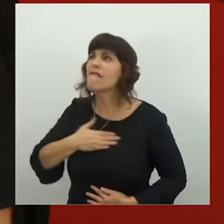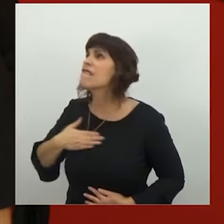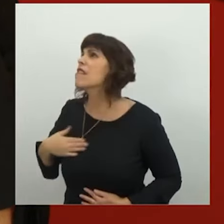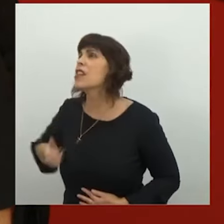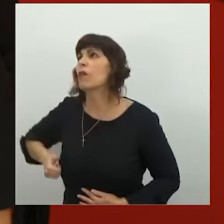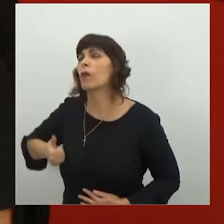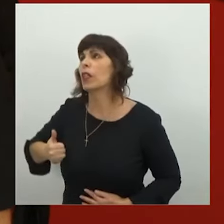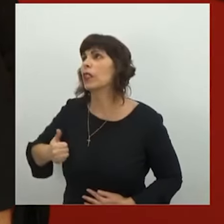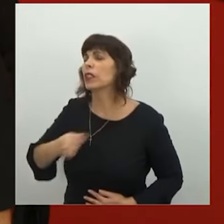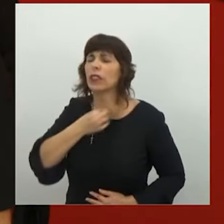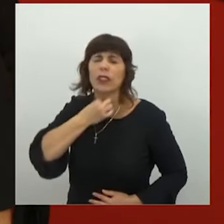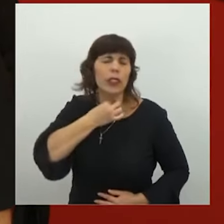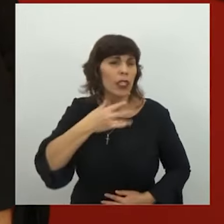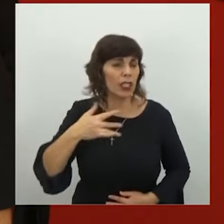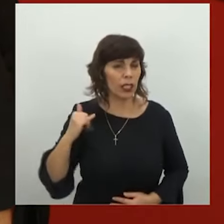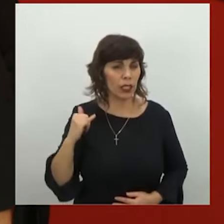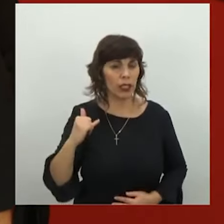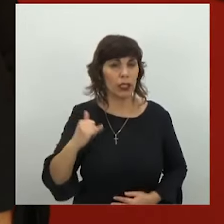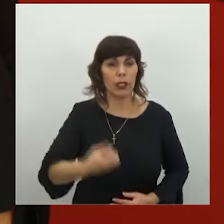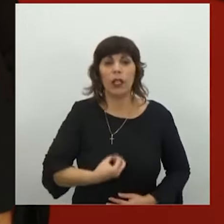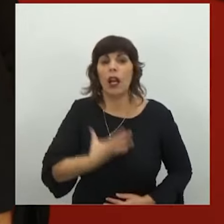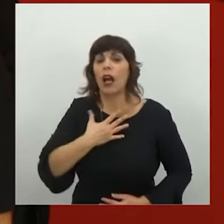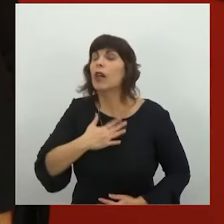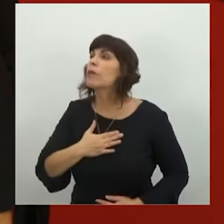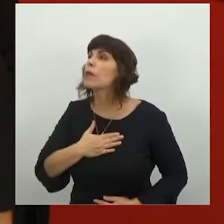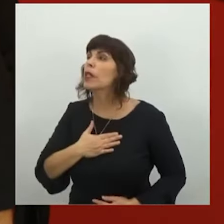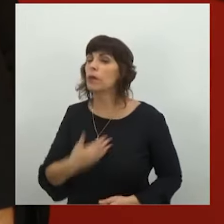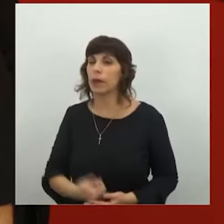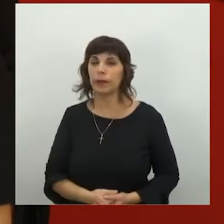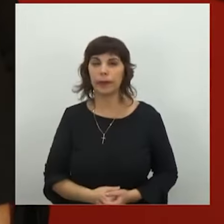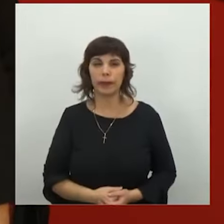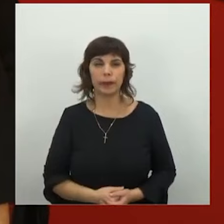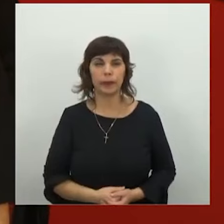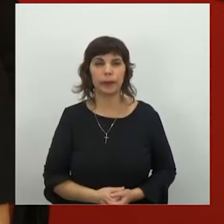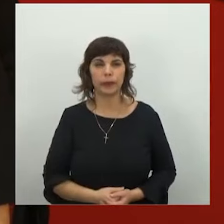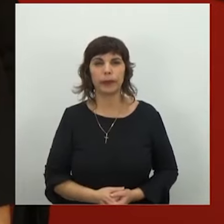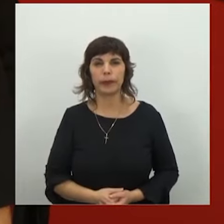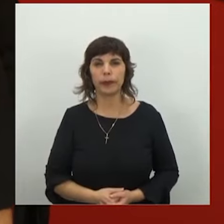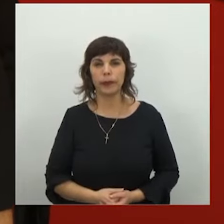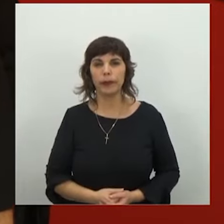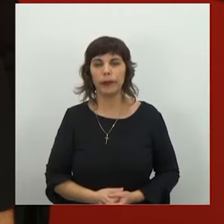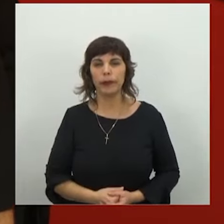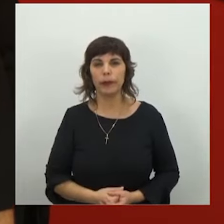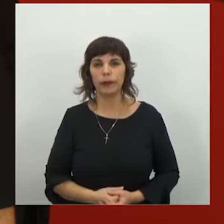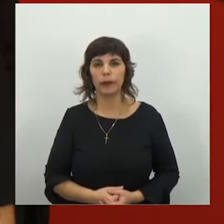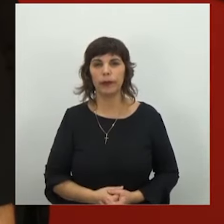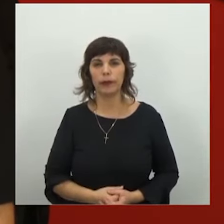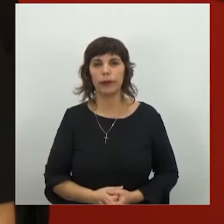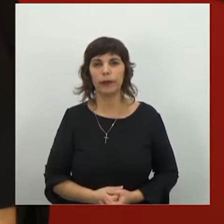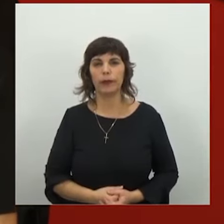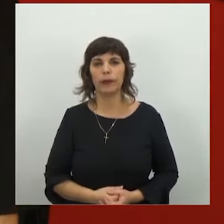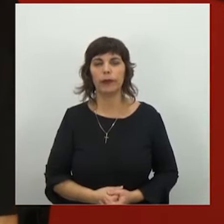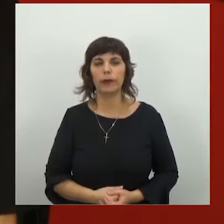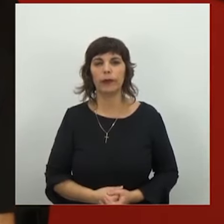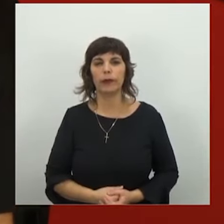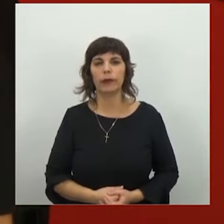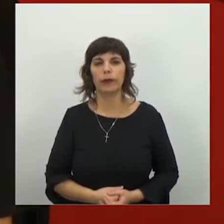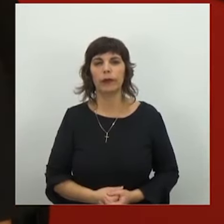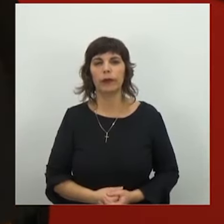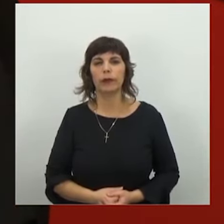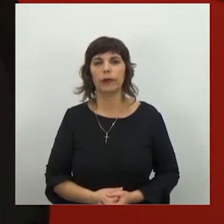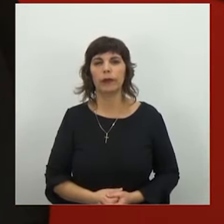alma tiene sed de ti. Mi alma. Y dice Jesucristo, si alguno tiene sed